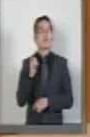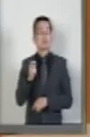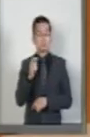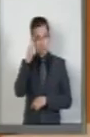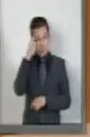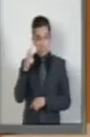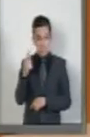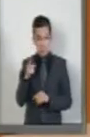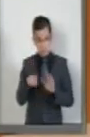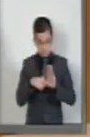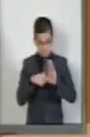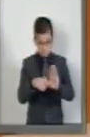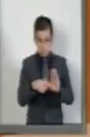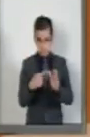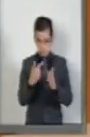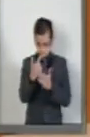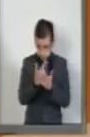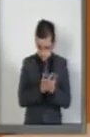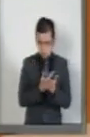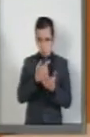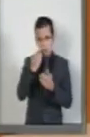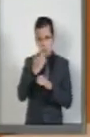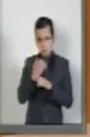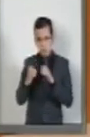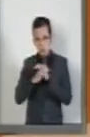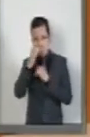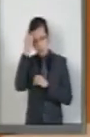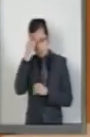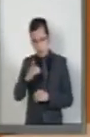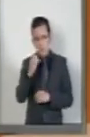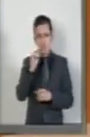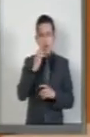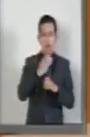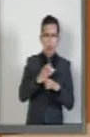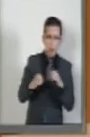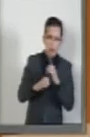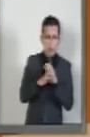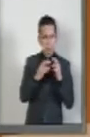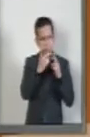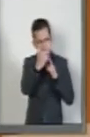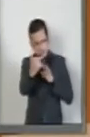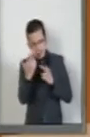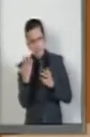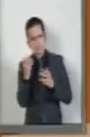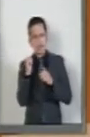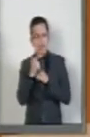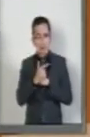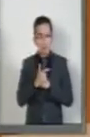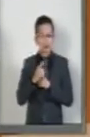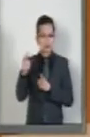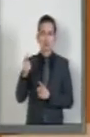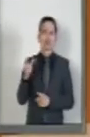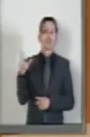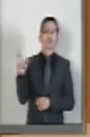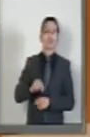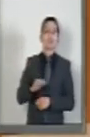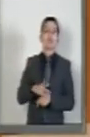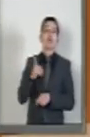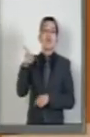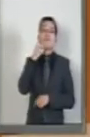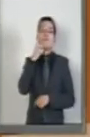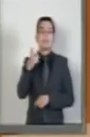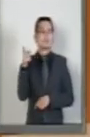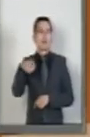presentar declaraciones patrimoniales y de intereses a particulares resultaba inoperante para